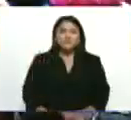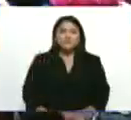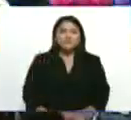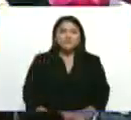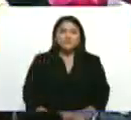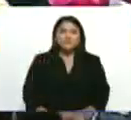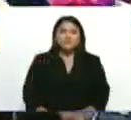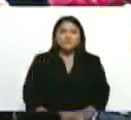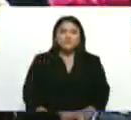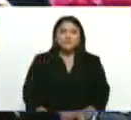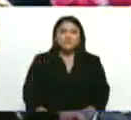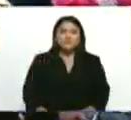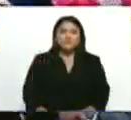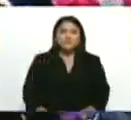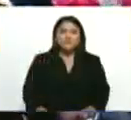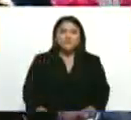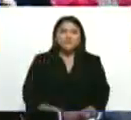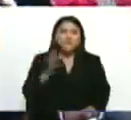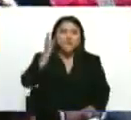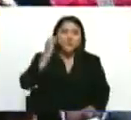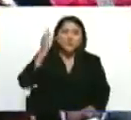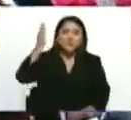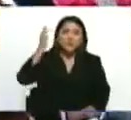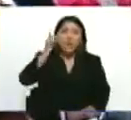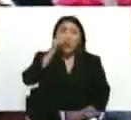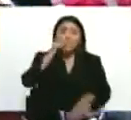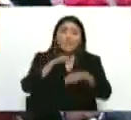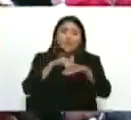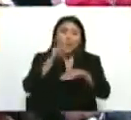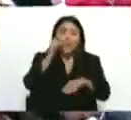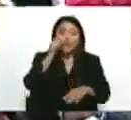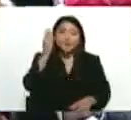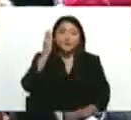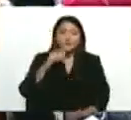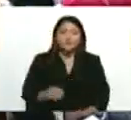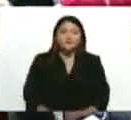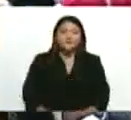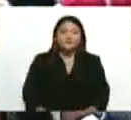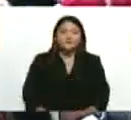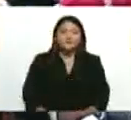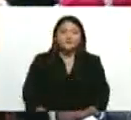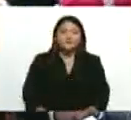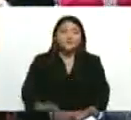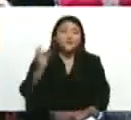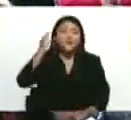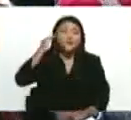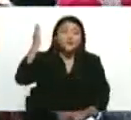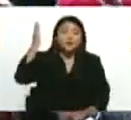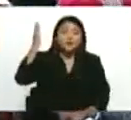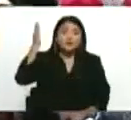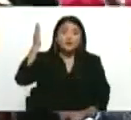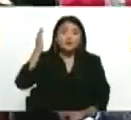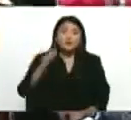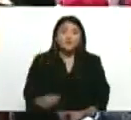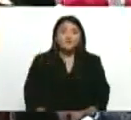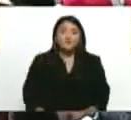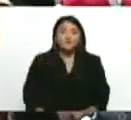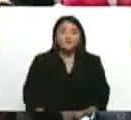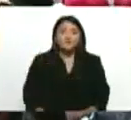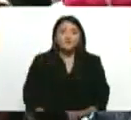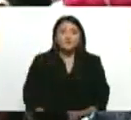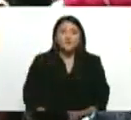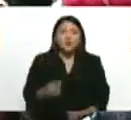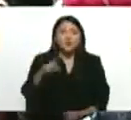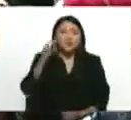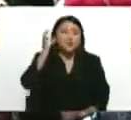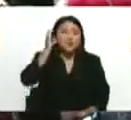De Carlos Sublé, Carlos Rodríguez. De Carlos Sublé, Saraí Acosta. Y de